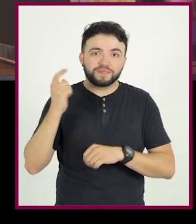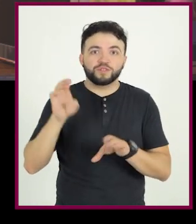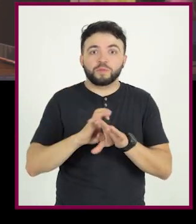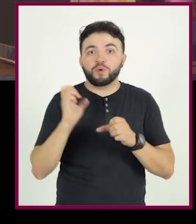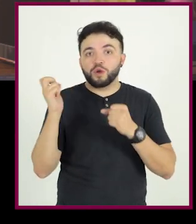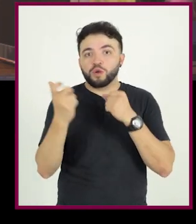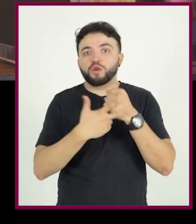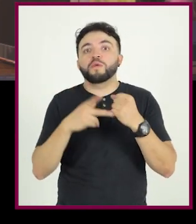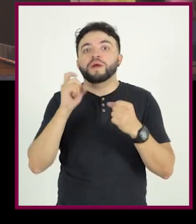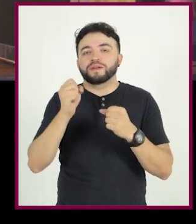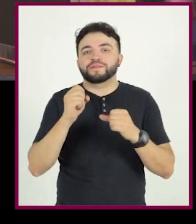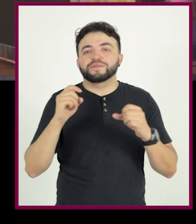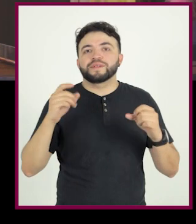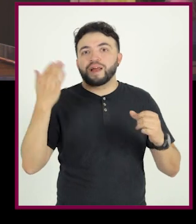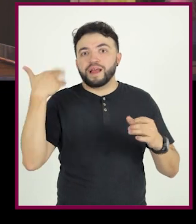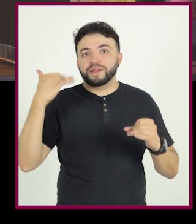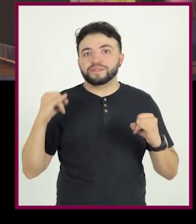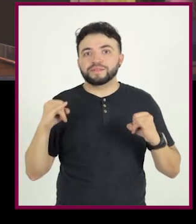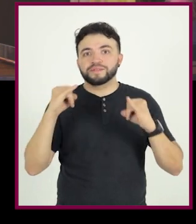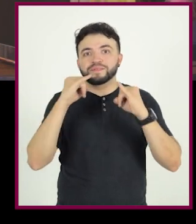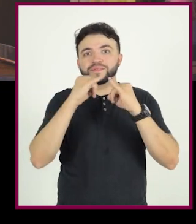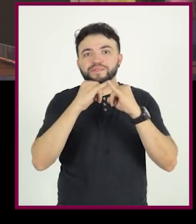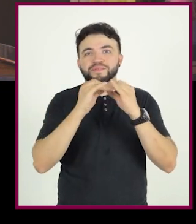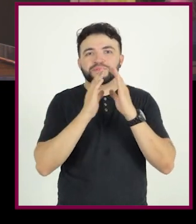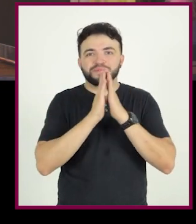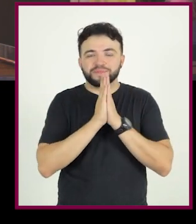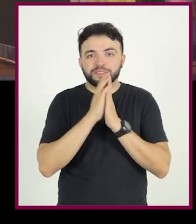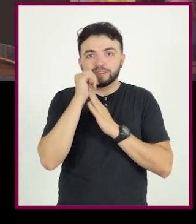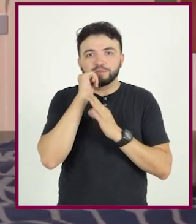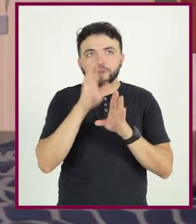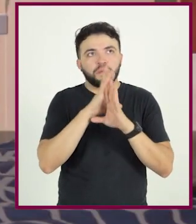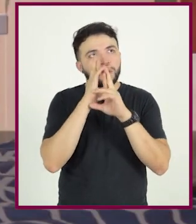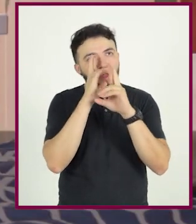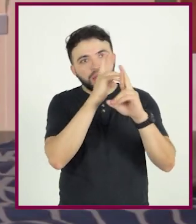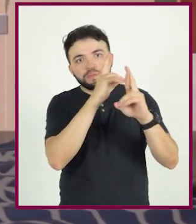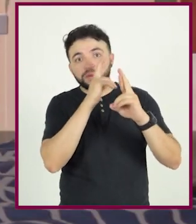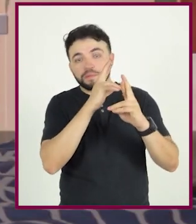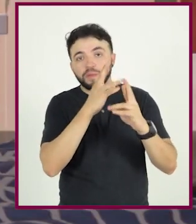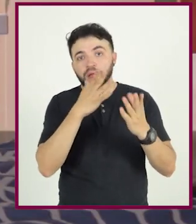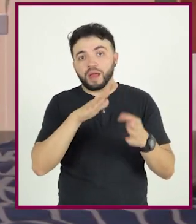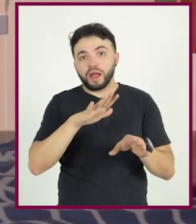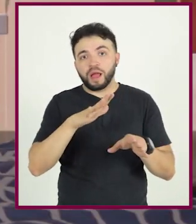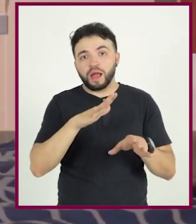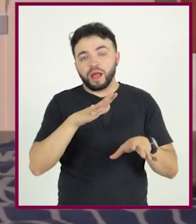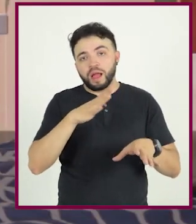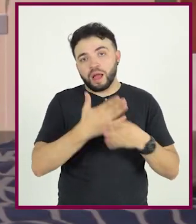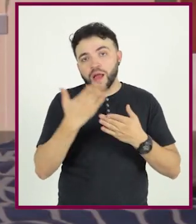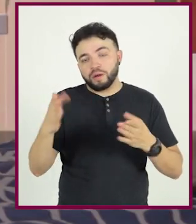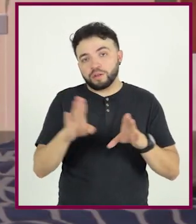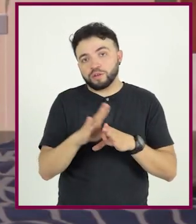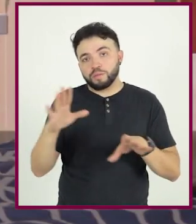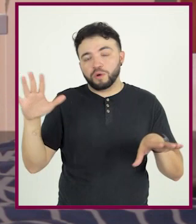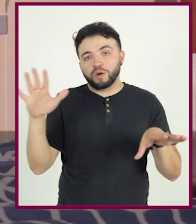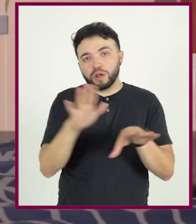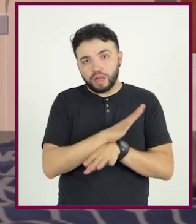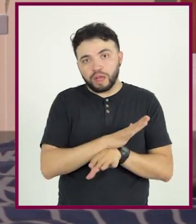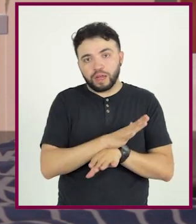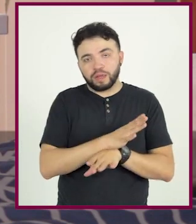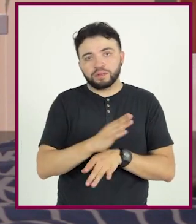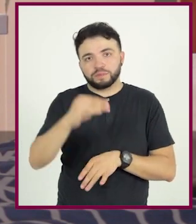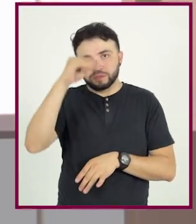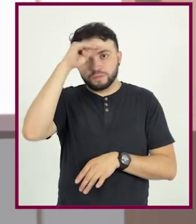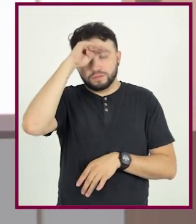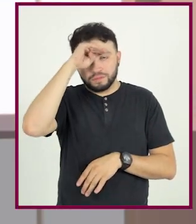Europa giraba en torno al poder de la Iglesia y esta no permitía que hubiera avances. El cambio de este tipo de pensamiento, el pensamiento